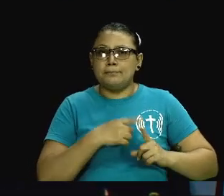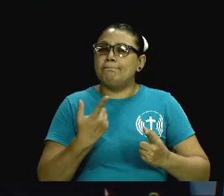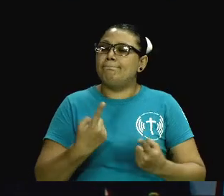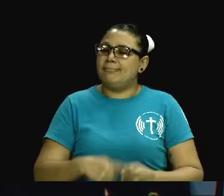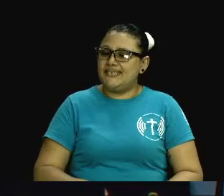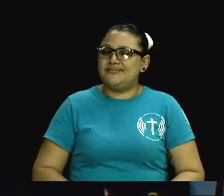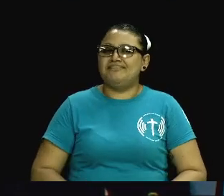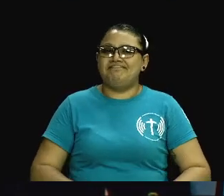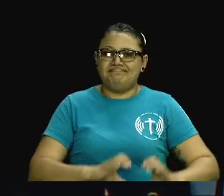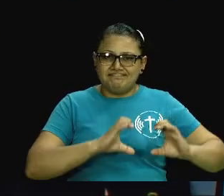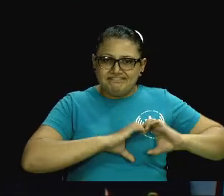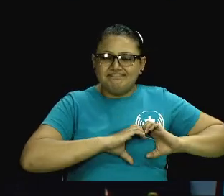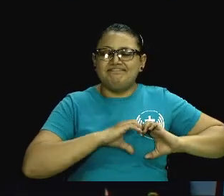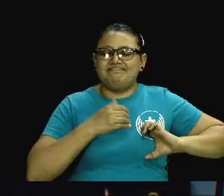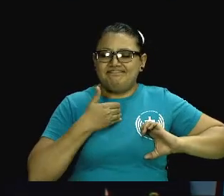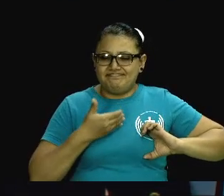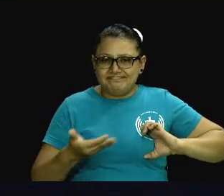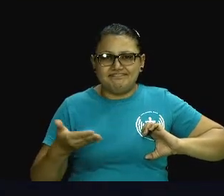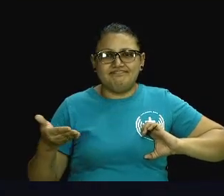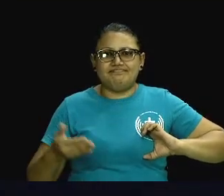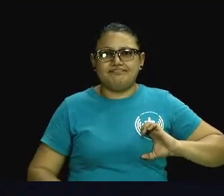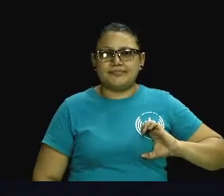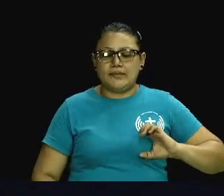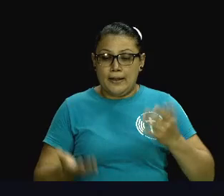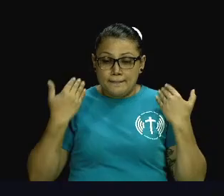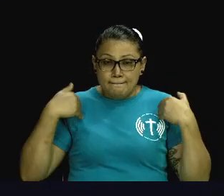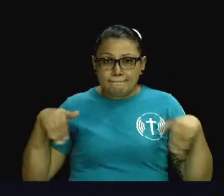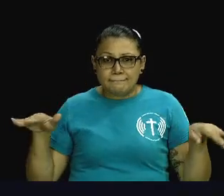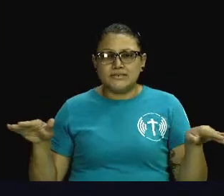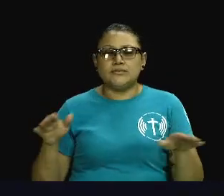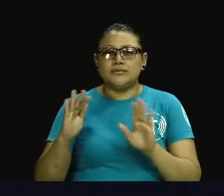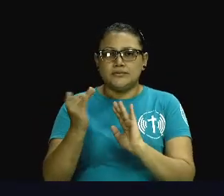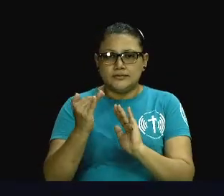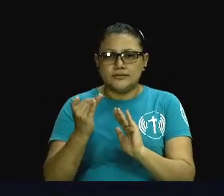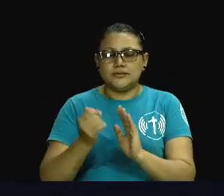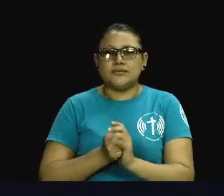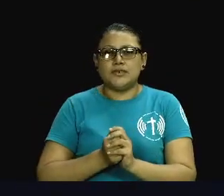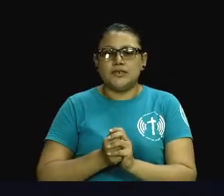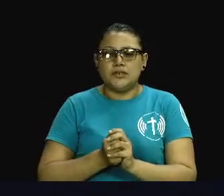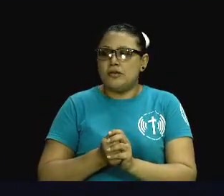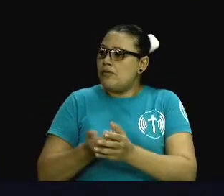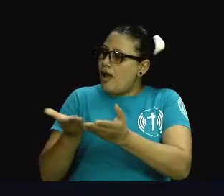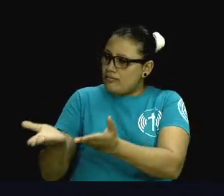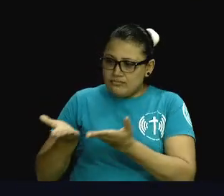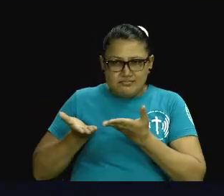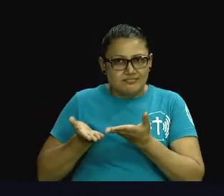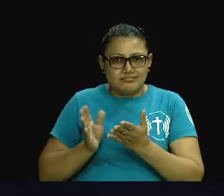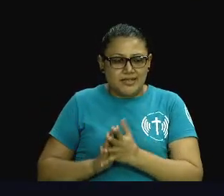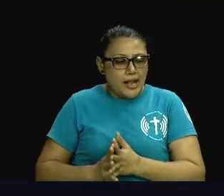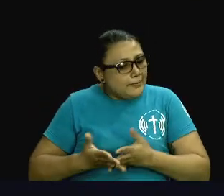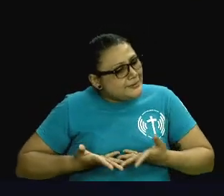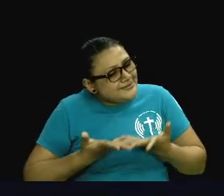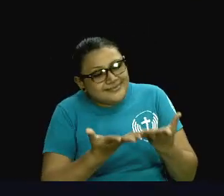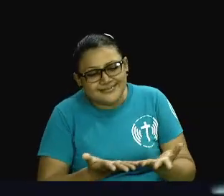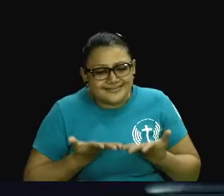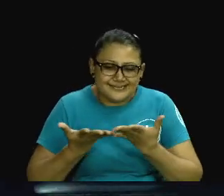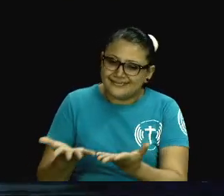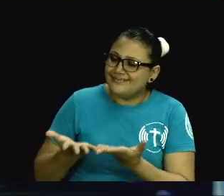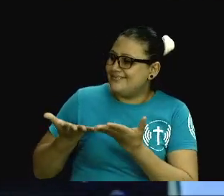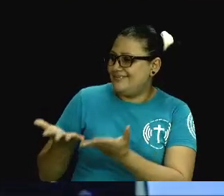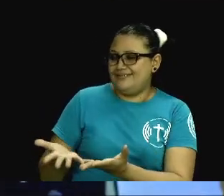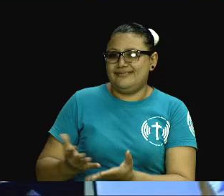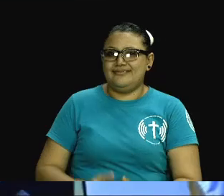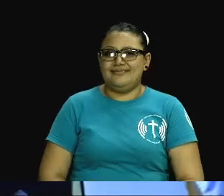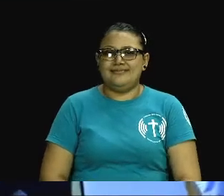corazón ángeles que dios pone en tu camino pero que tú simple y sencillamente como andamos a la carrera pasamos